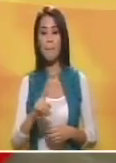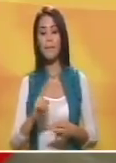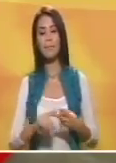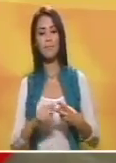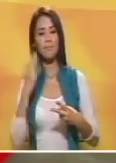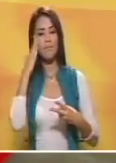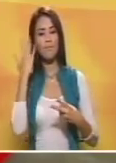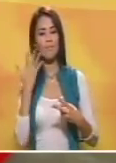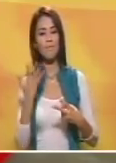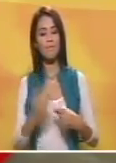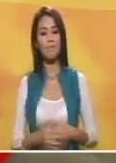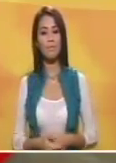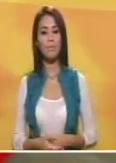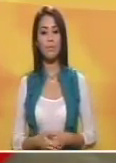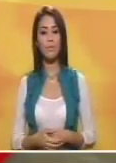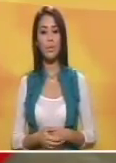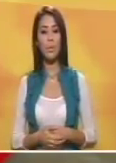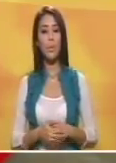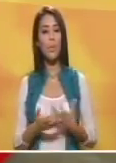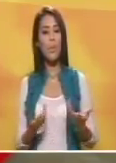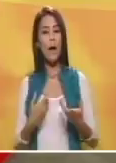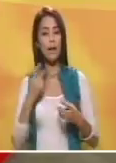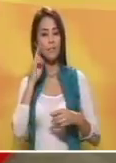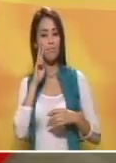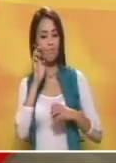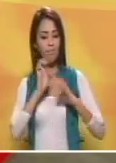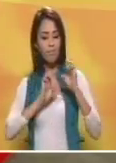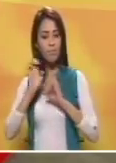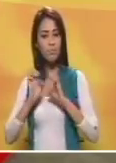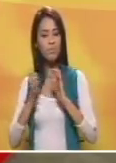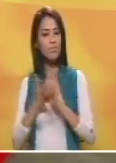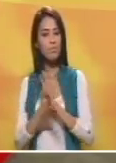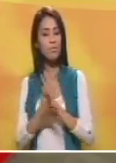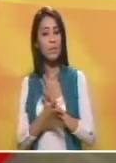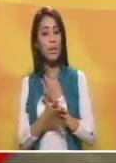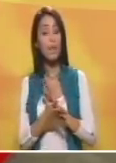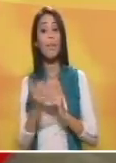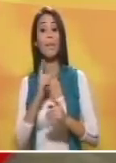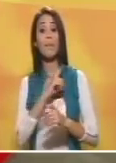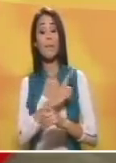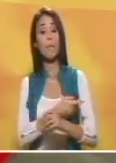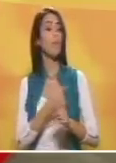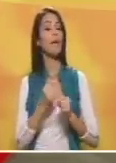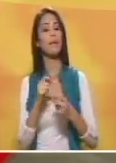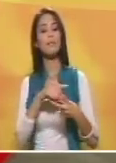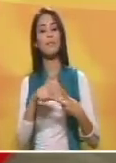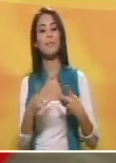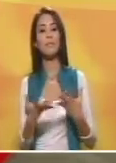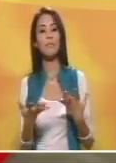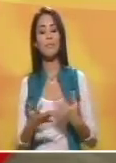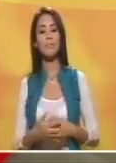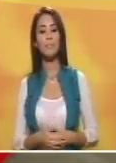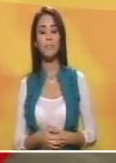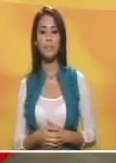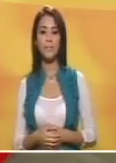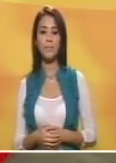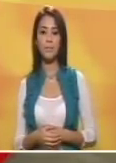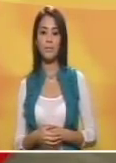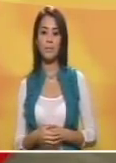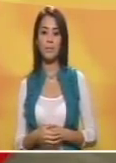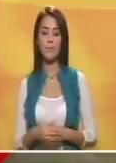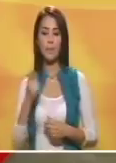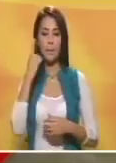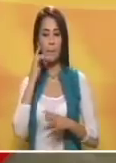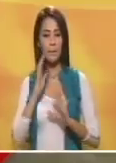saber cuál es la observación de ambos poderes en torno a lo que es la presencia